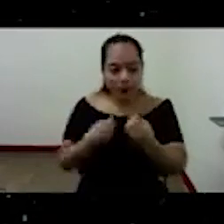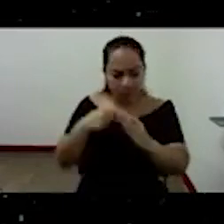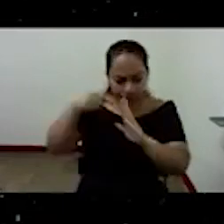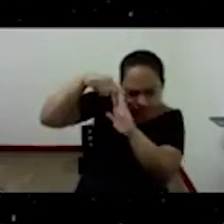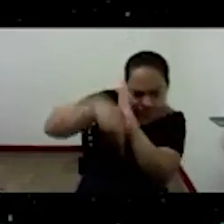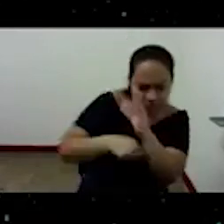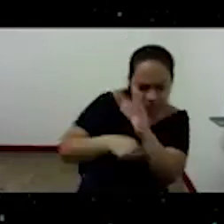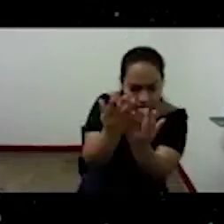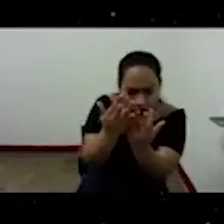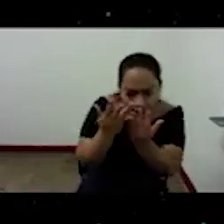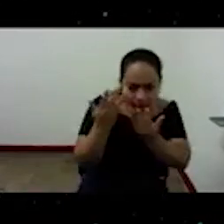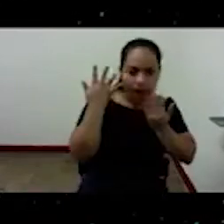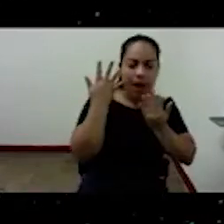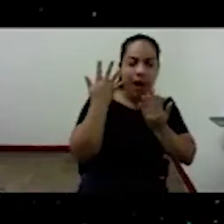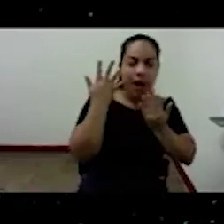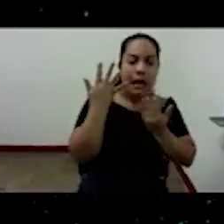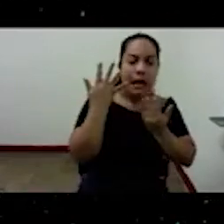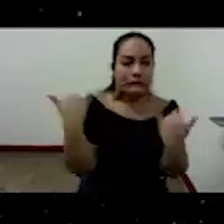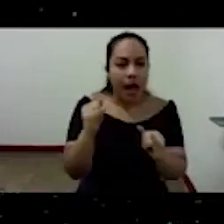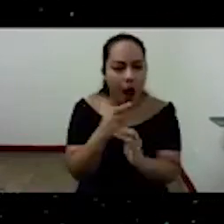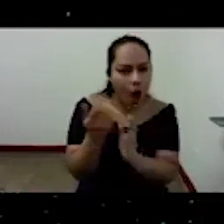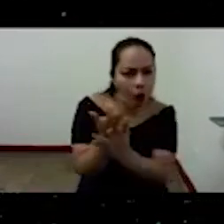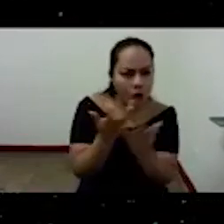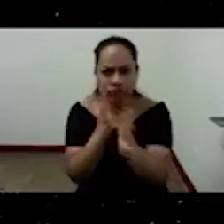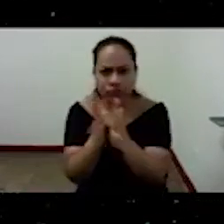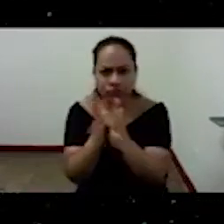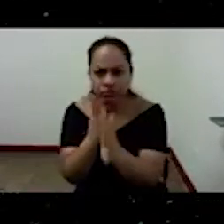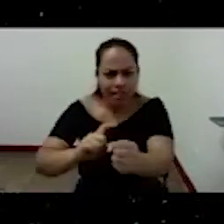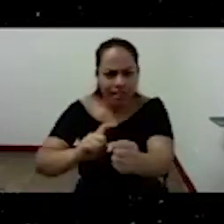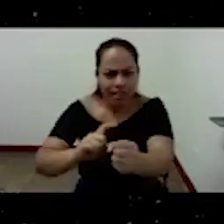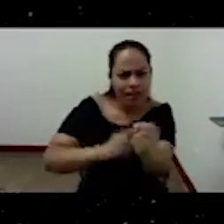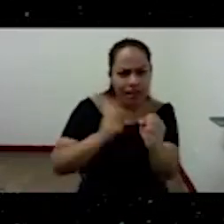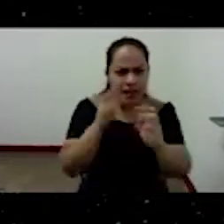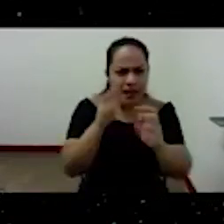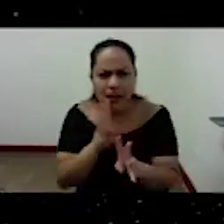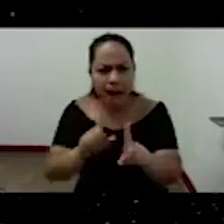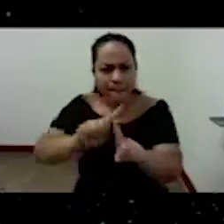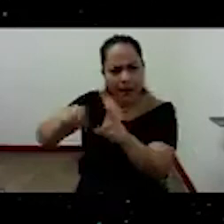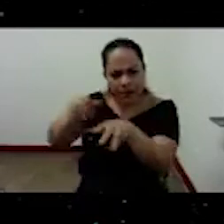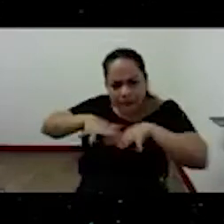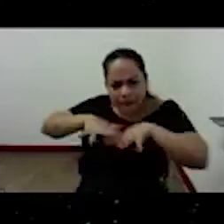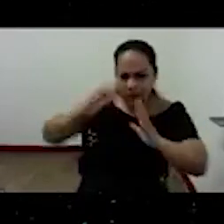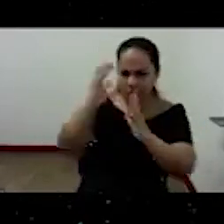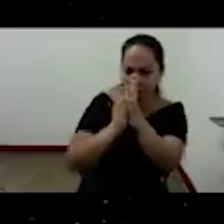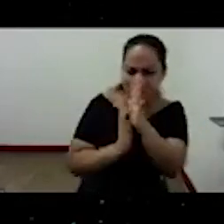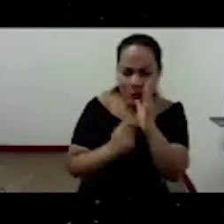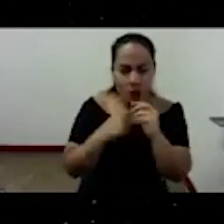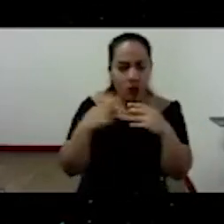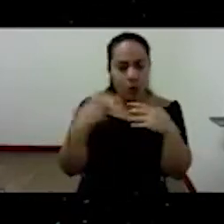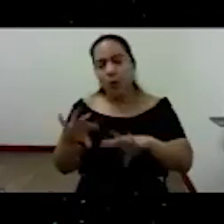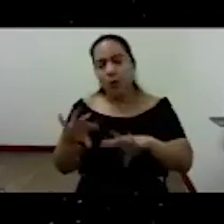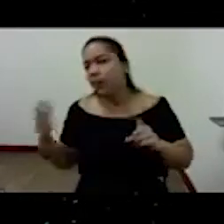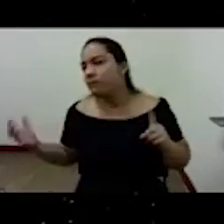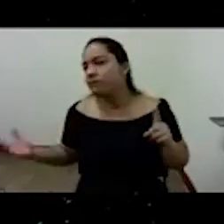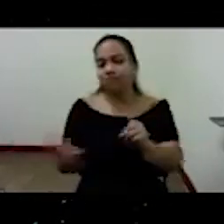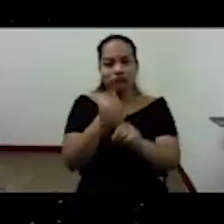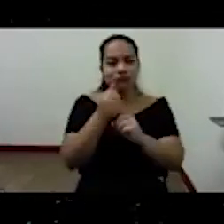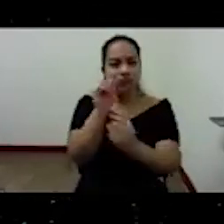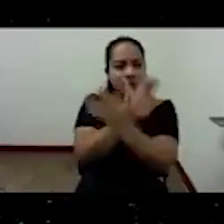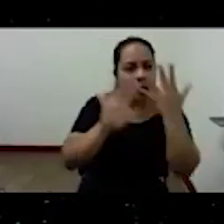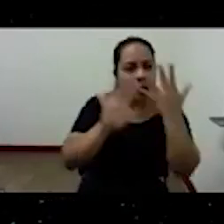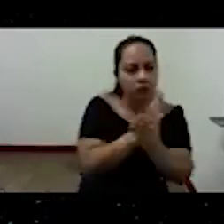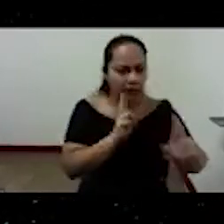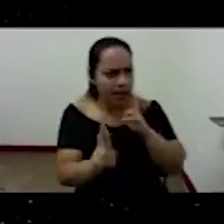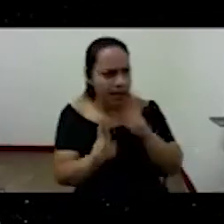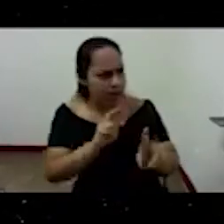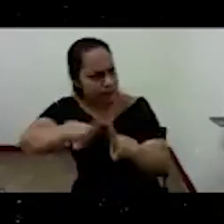ella, producto de su metódica y detallada etnografía, nos descubrimos en un universo de relaciones singulares